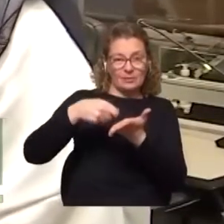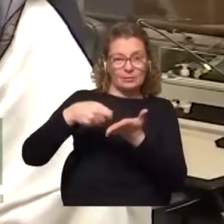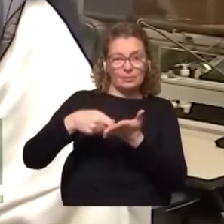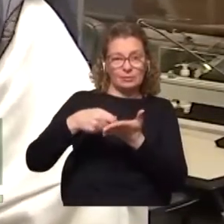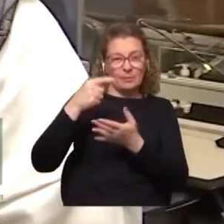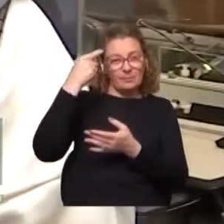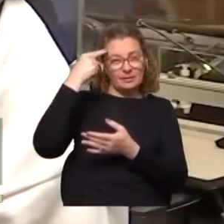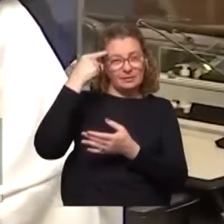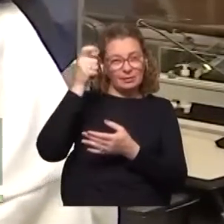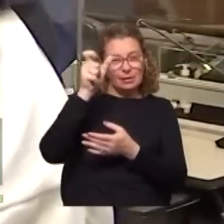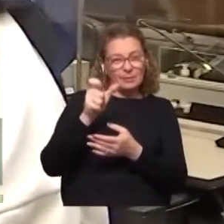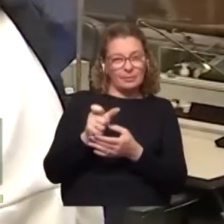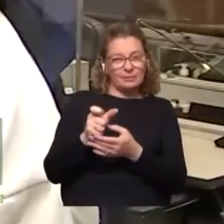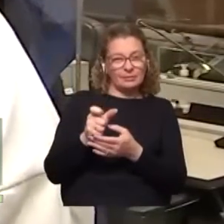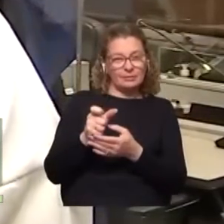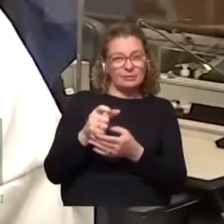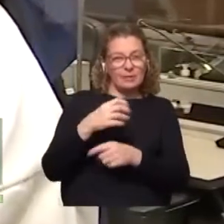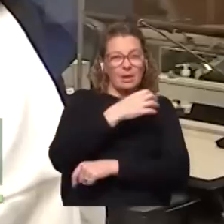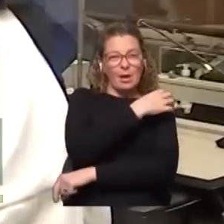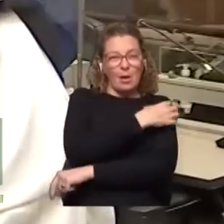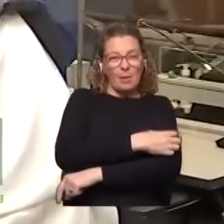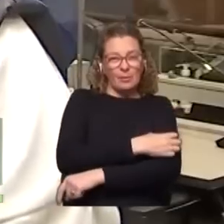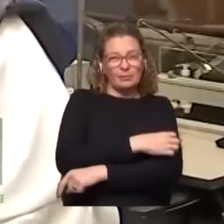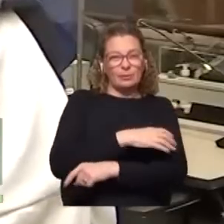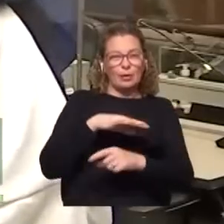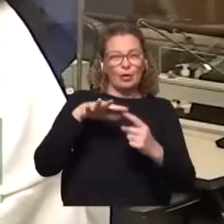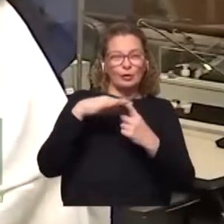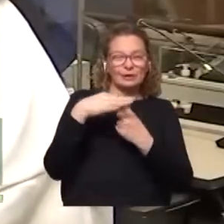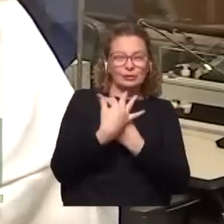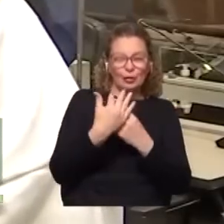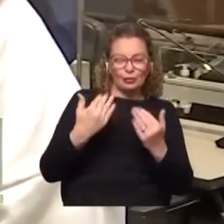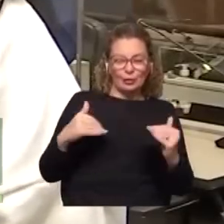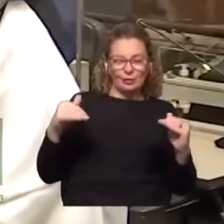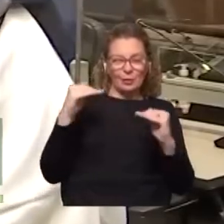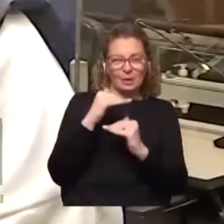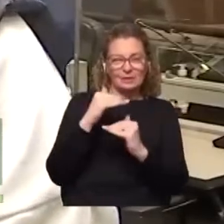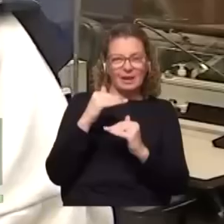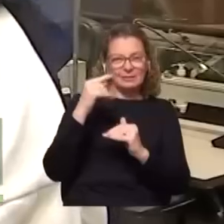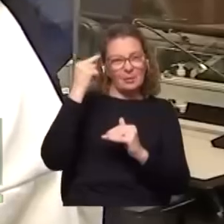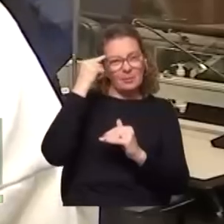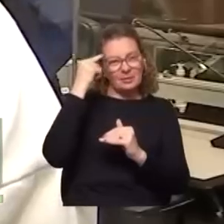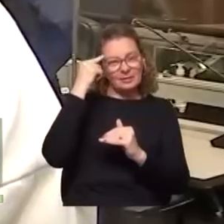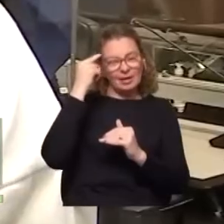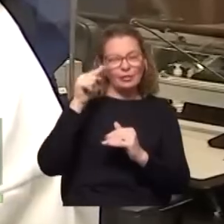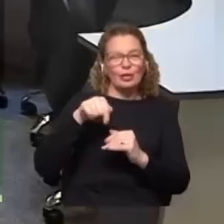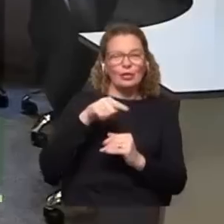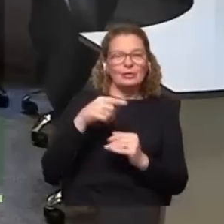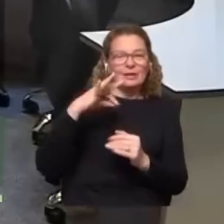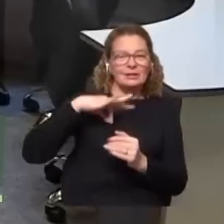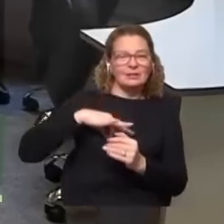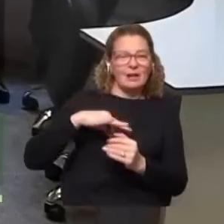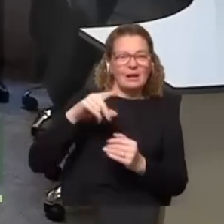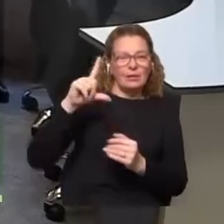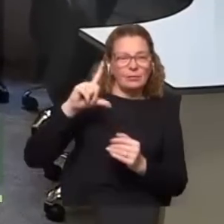la gente en un contexto de agudización de la pobreza en un contexto de agudización de las desigualdades en un contexto donde los salarios